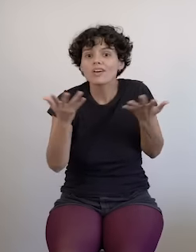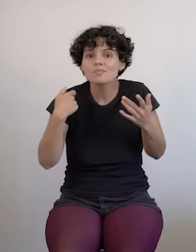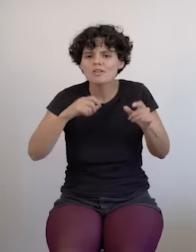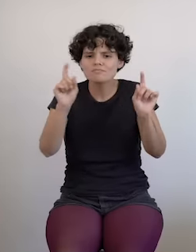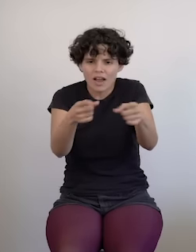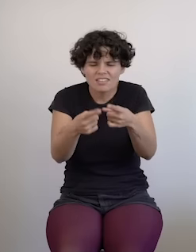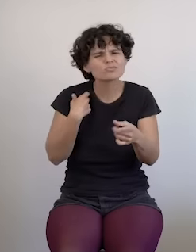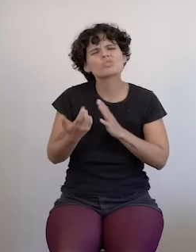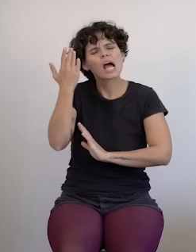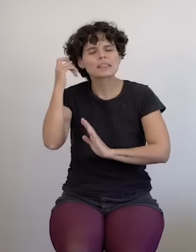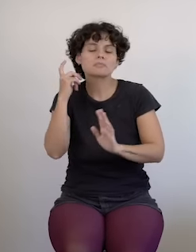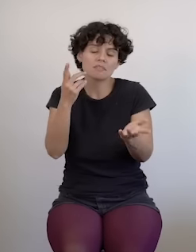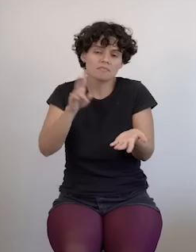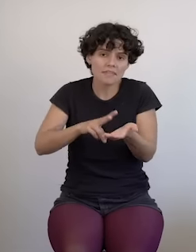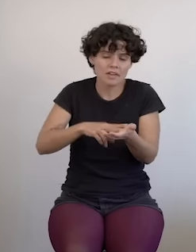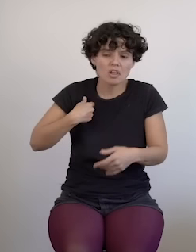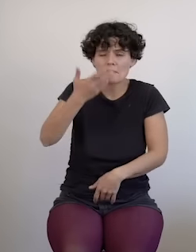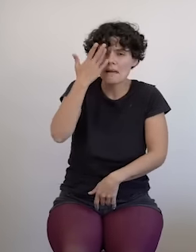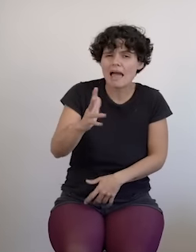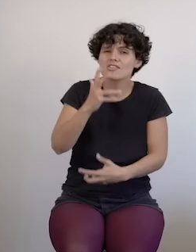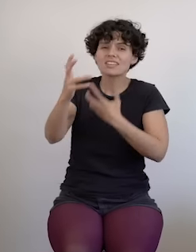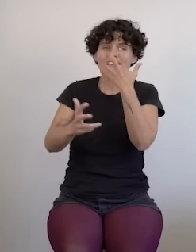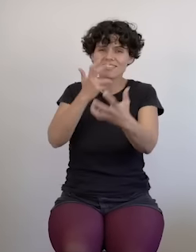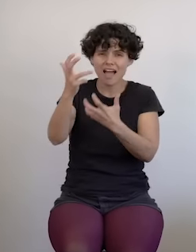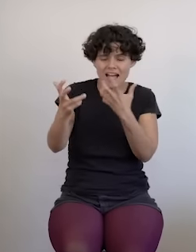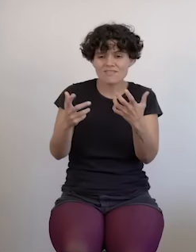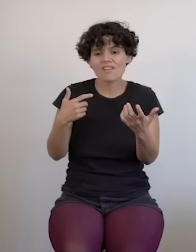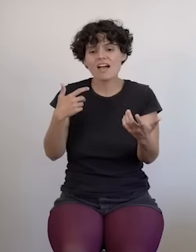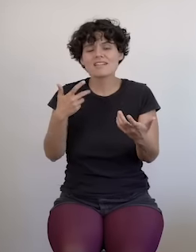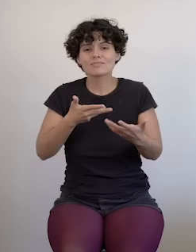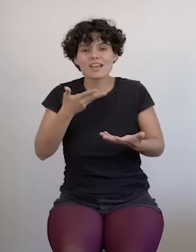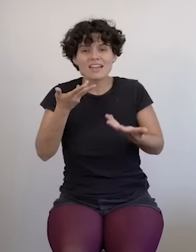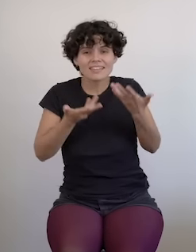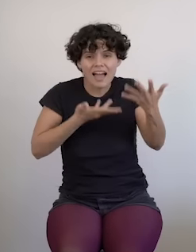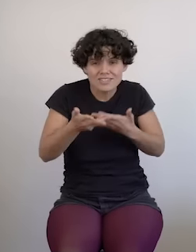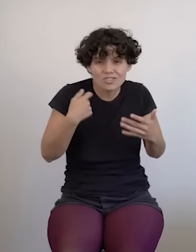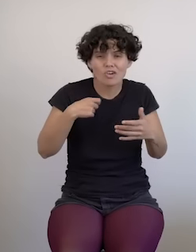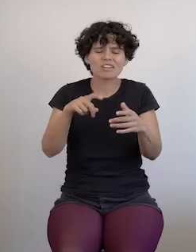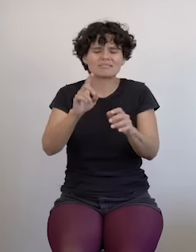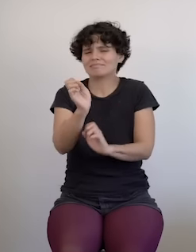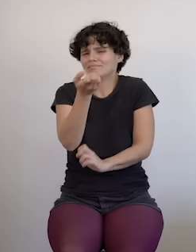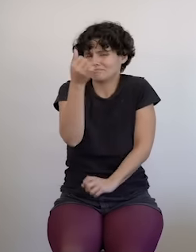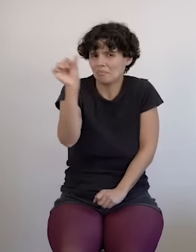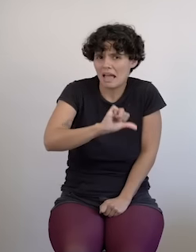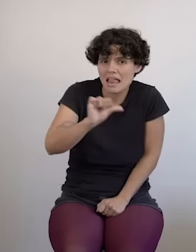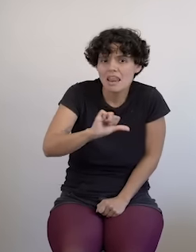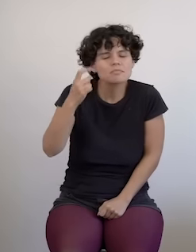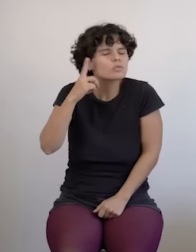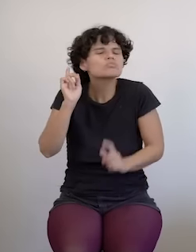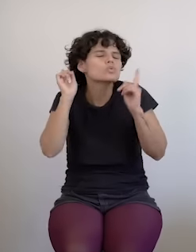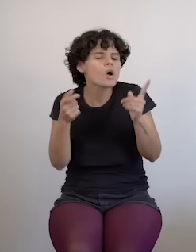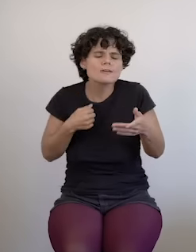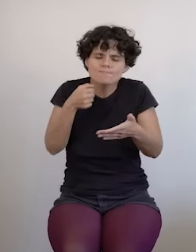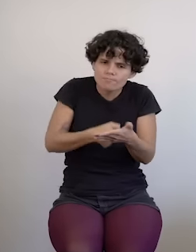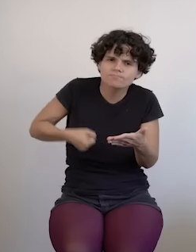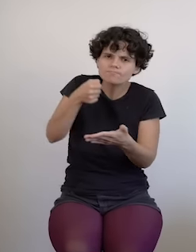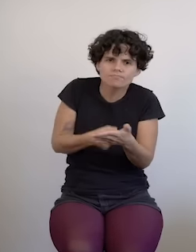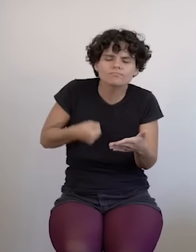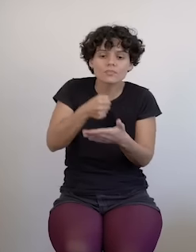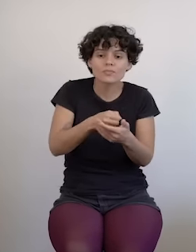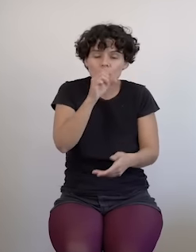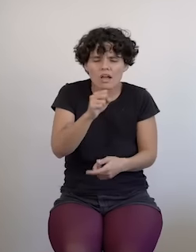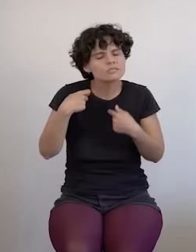chance, bo. Entonces yo empiezo a practicar. Yo era malo, yo lo reconozco. Era gritón, no tenía la temática de la rima, pero yo era